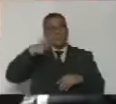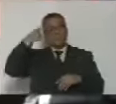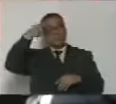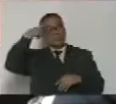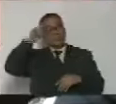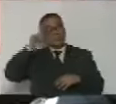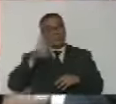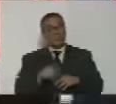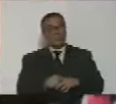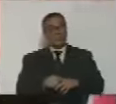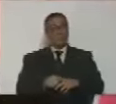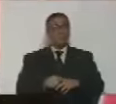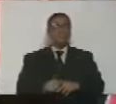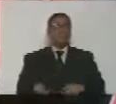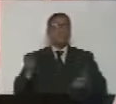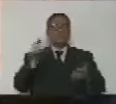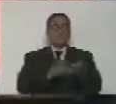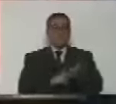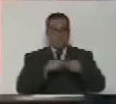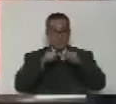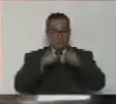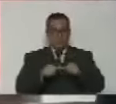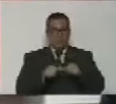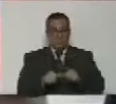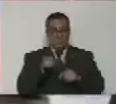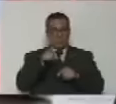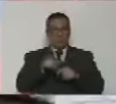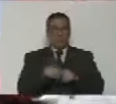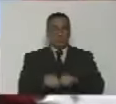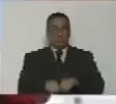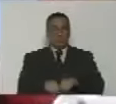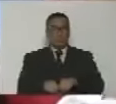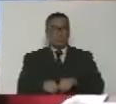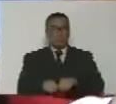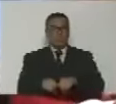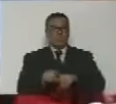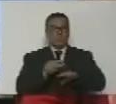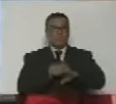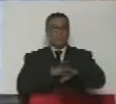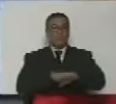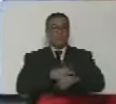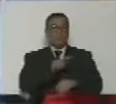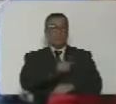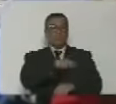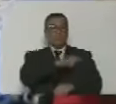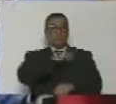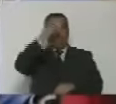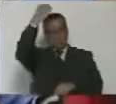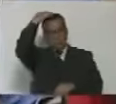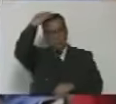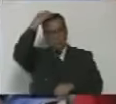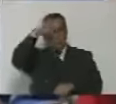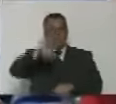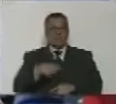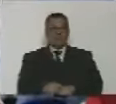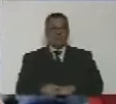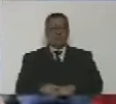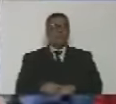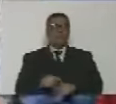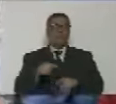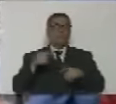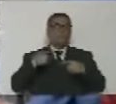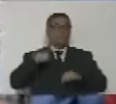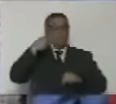ser la reinstalación de un virrey. Esta vez un lacayo, peón